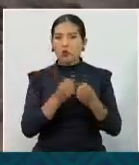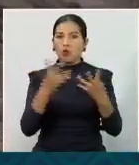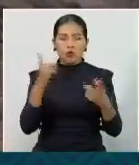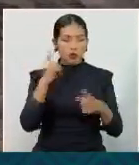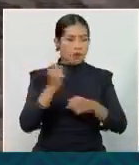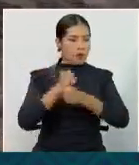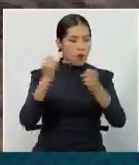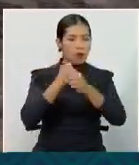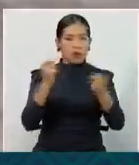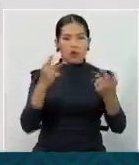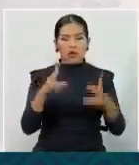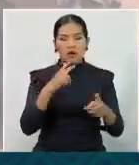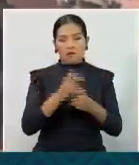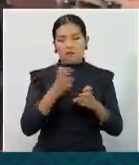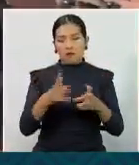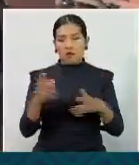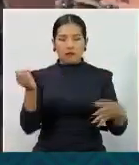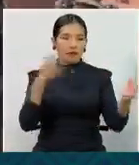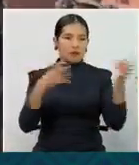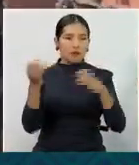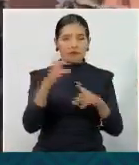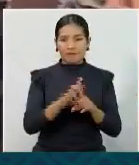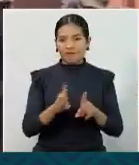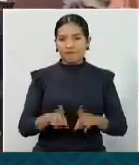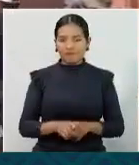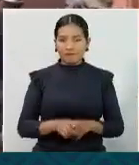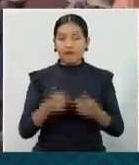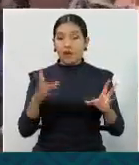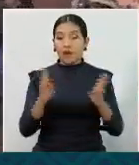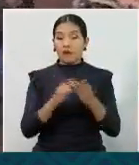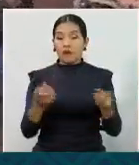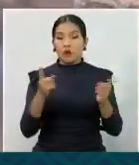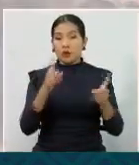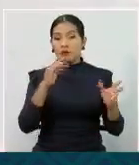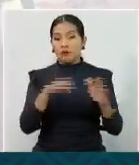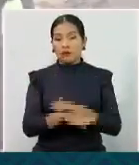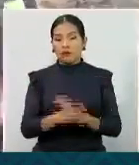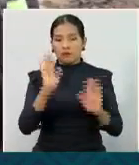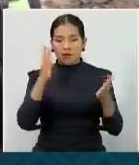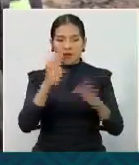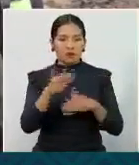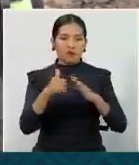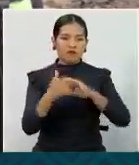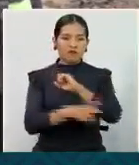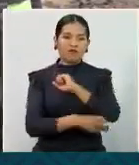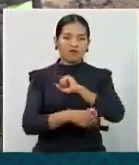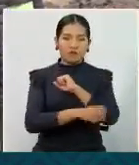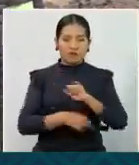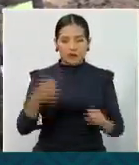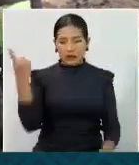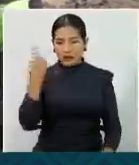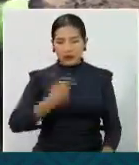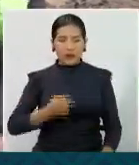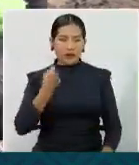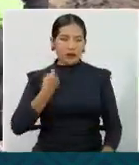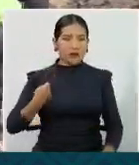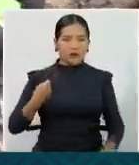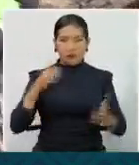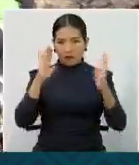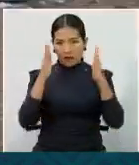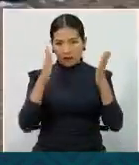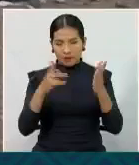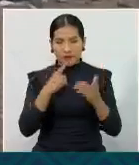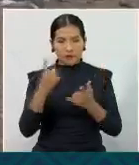aquí, piedras nos ha mandado. O sea, han entrado pues como maleantes han entrado. Comunarios y vecinos de San Felipe de Seque salieron a